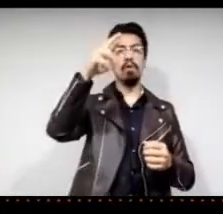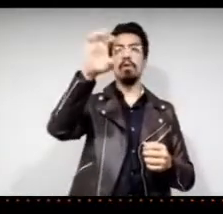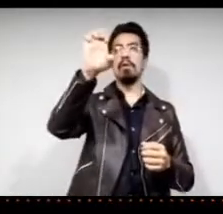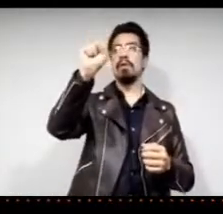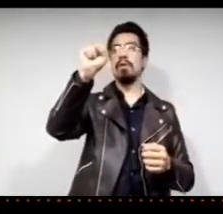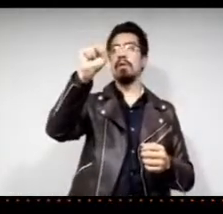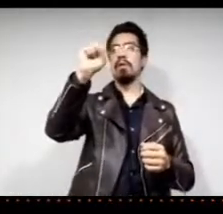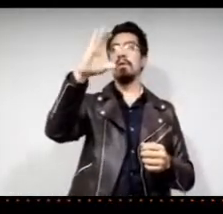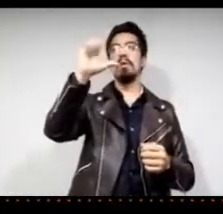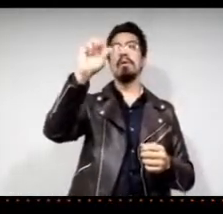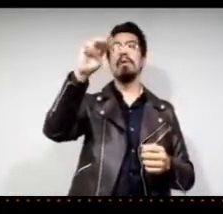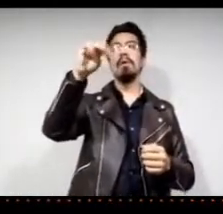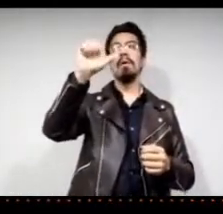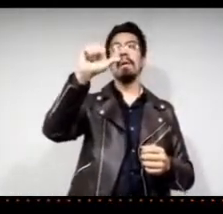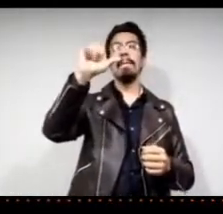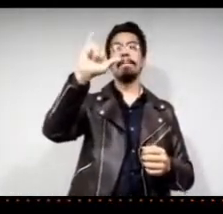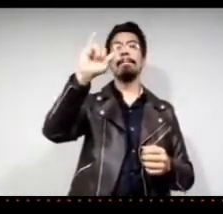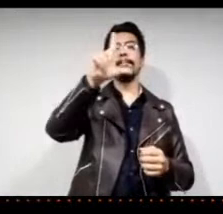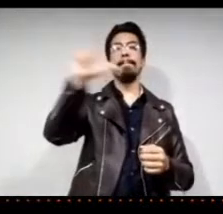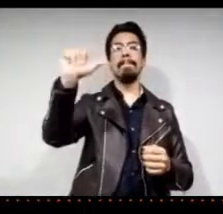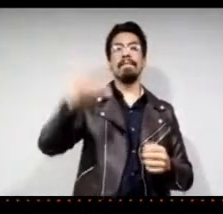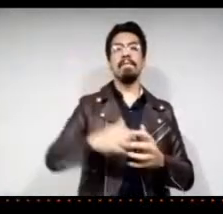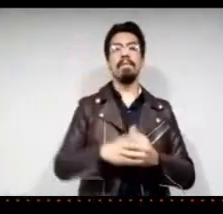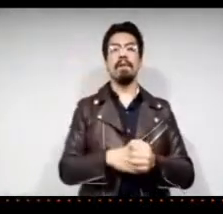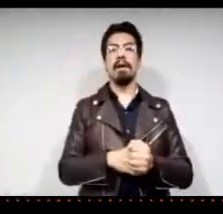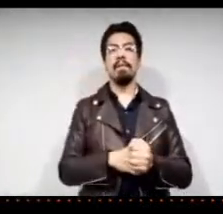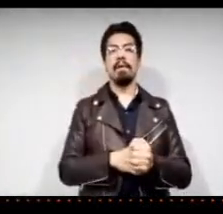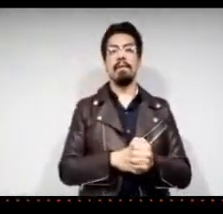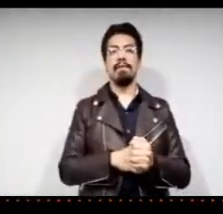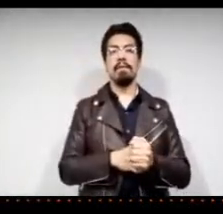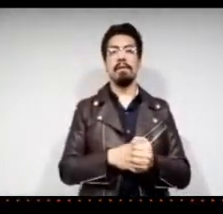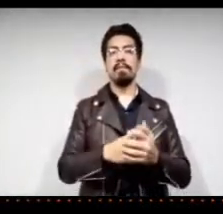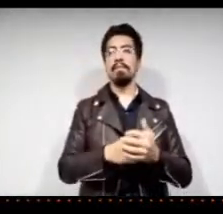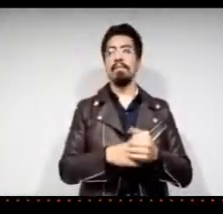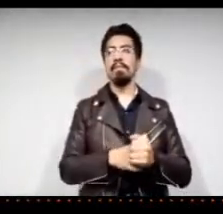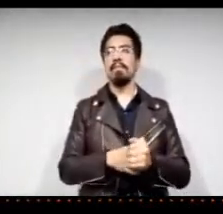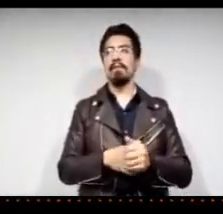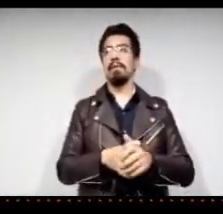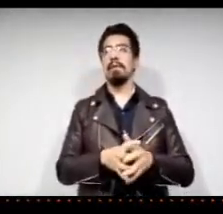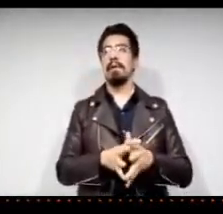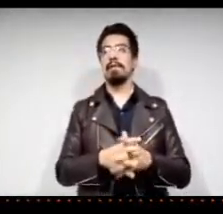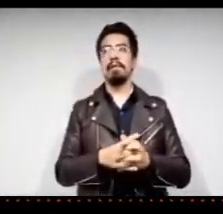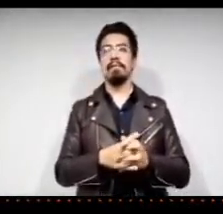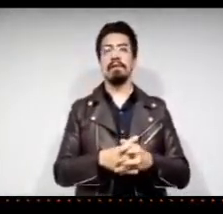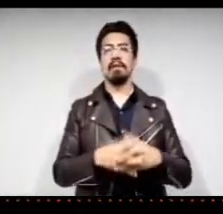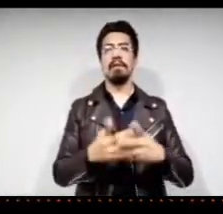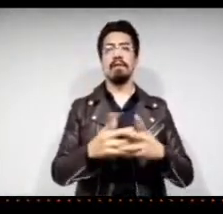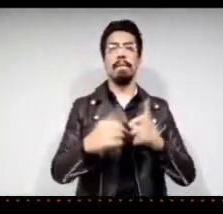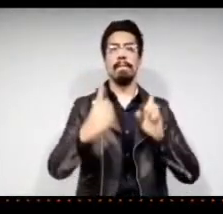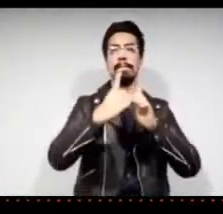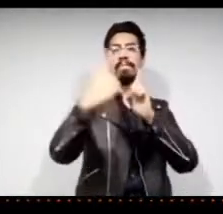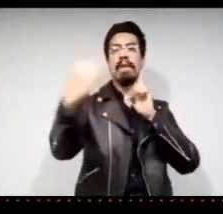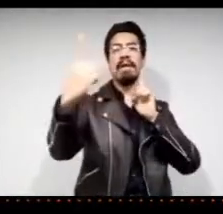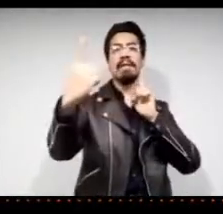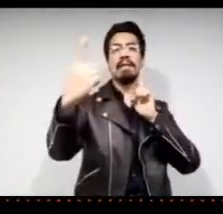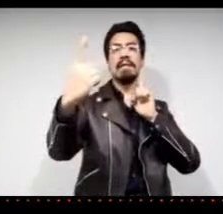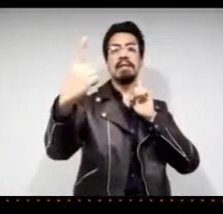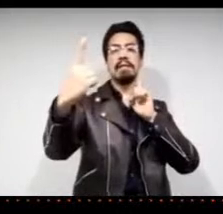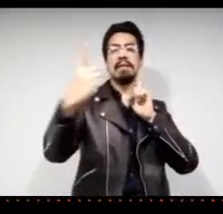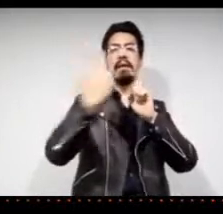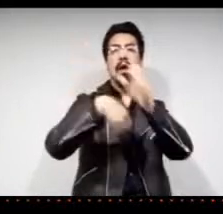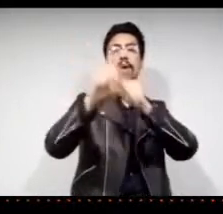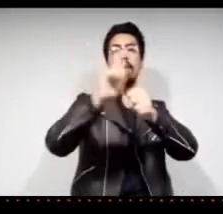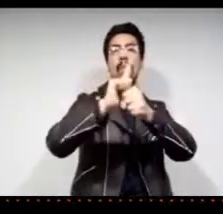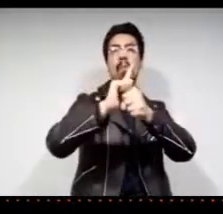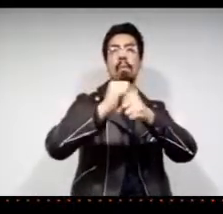es mía, creo que lo dijo alguien de Stanford, es la distancia física no equivale a la distancia social, no necesariamente. Entonces,